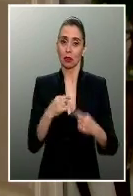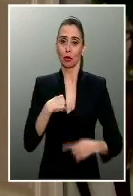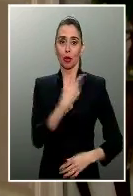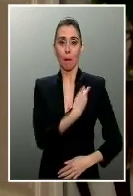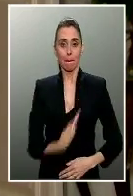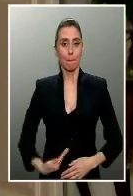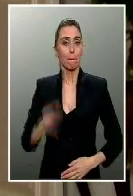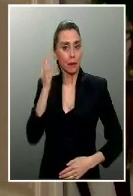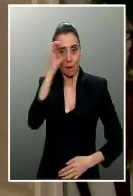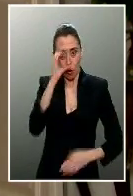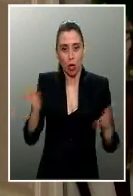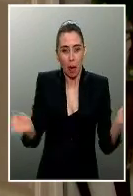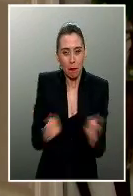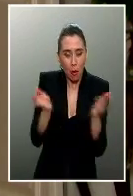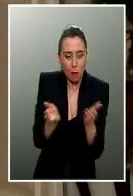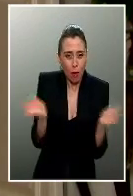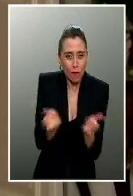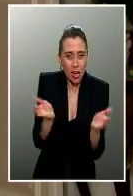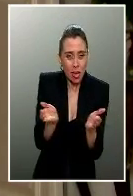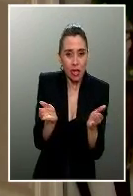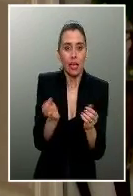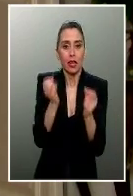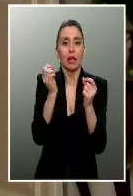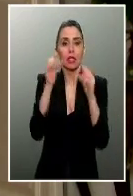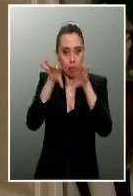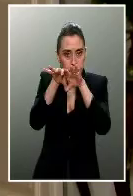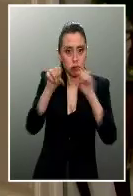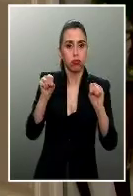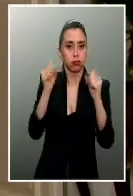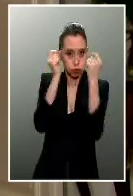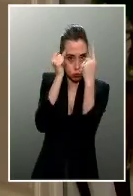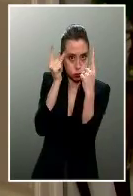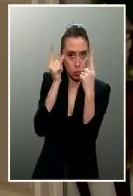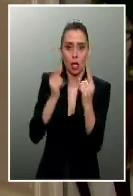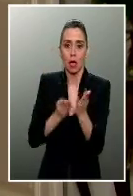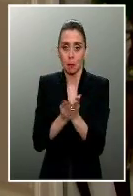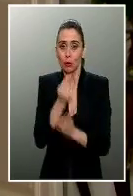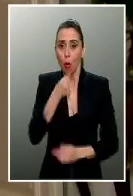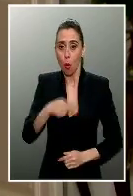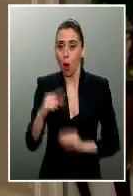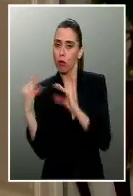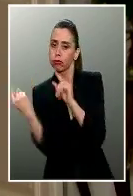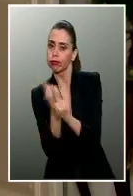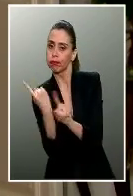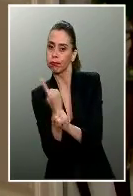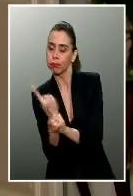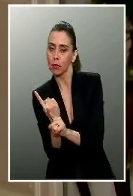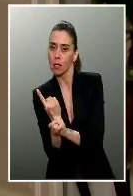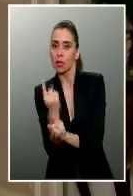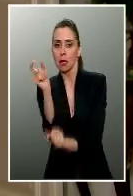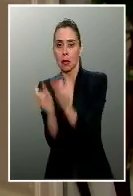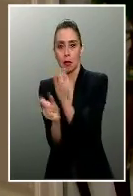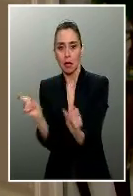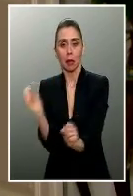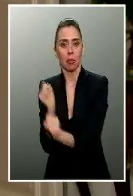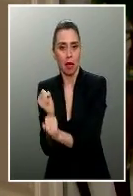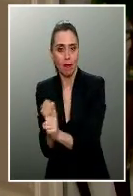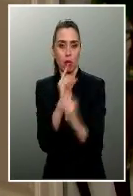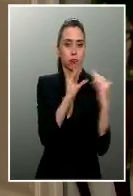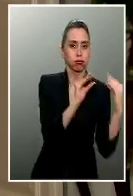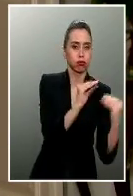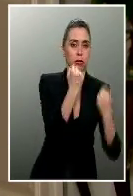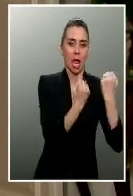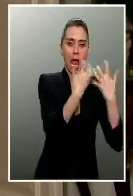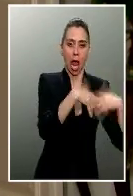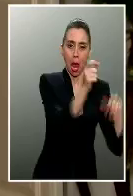presidenta buscar y promover con todas mis fuerzas un entendimiento iniciaré a la brevedad las conversaciones los trabajadores